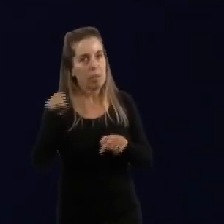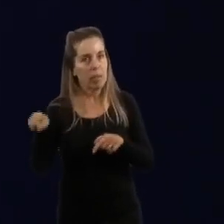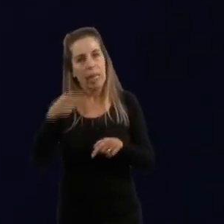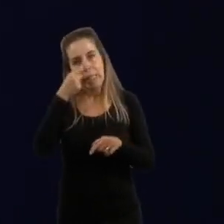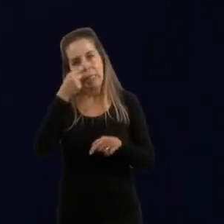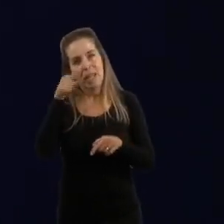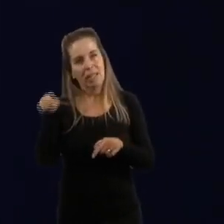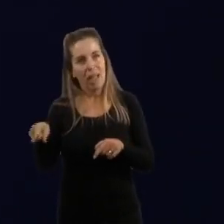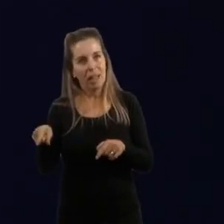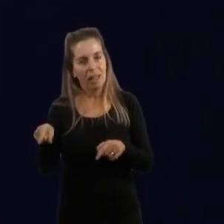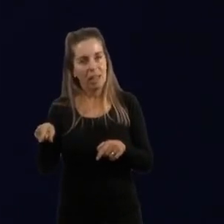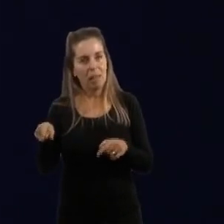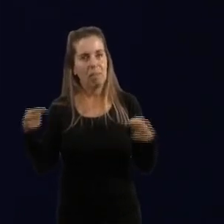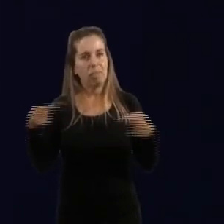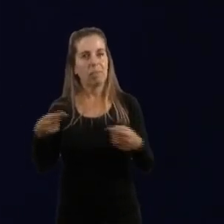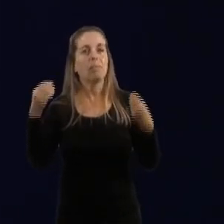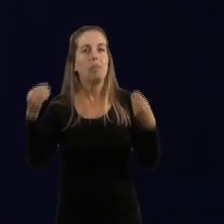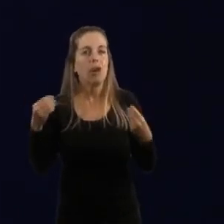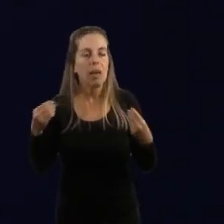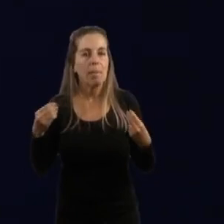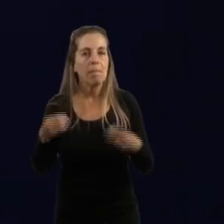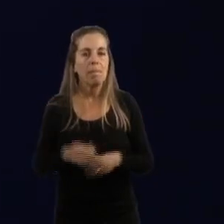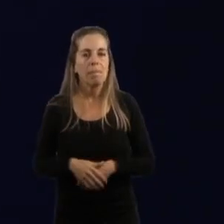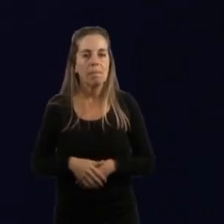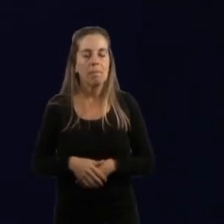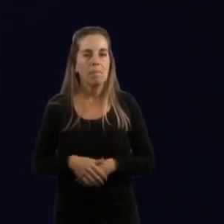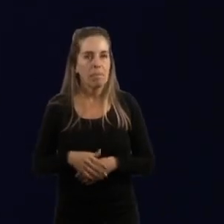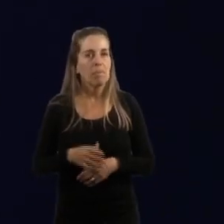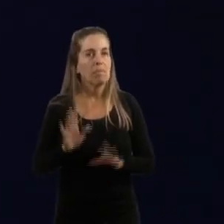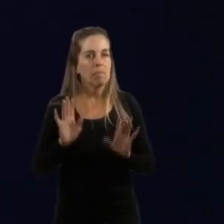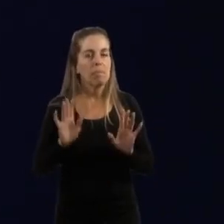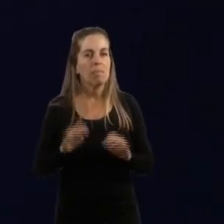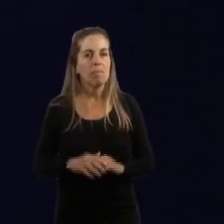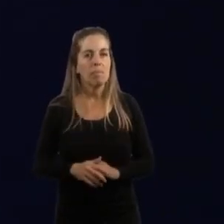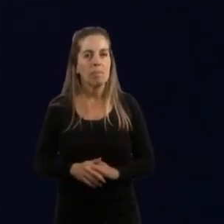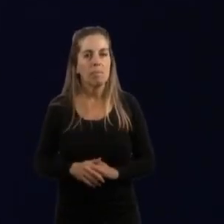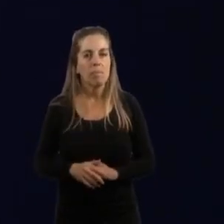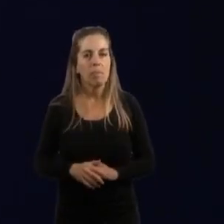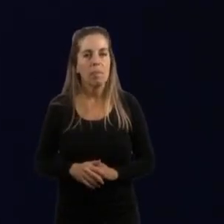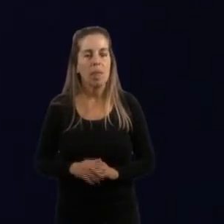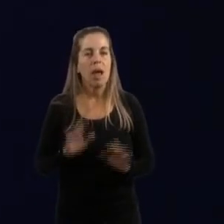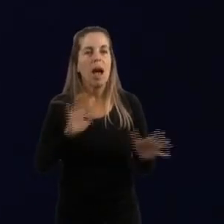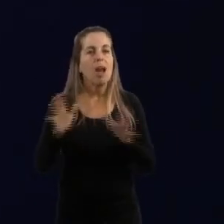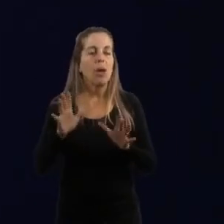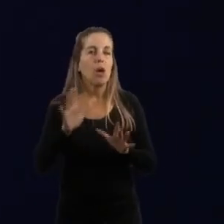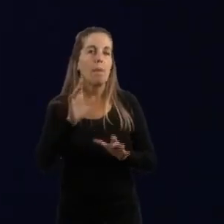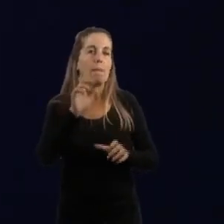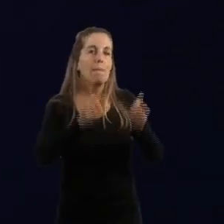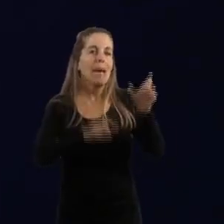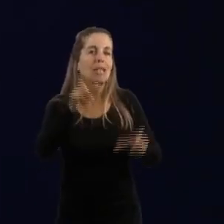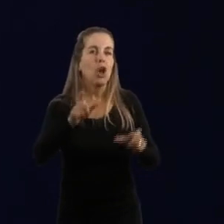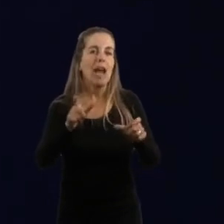efectivamente, bueno, incluso muchos han llamado, incluso tal vez gente relacionada con él,